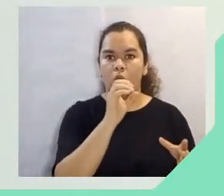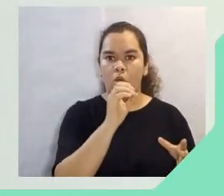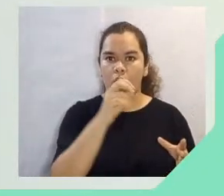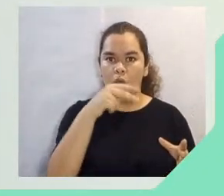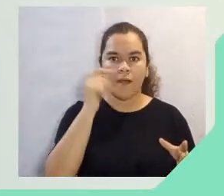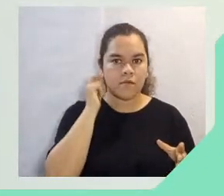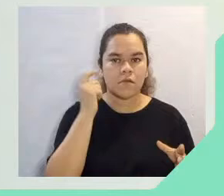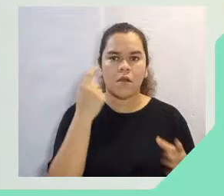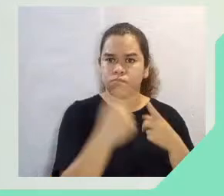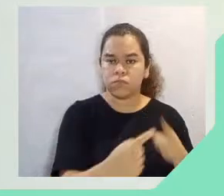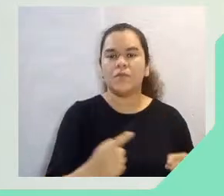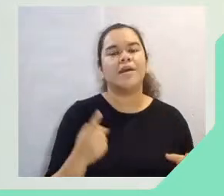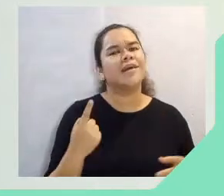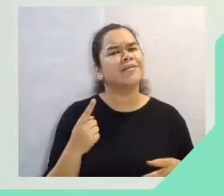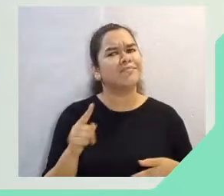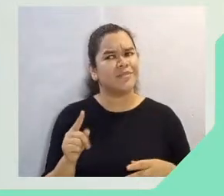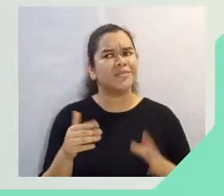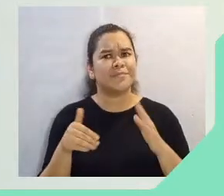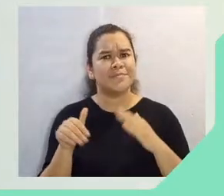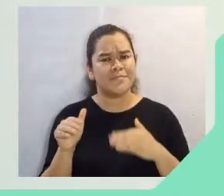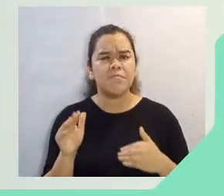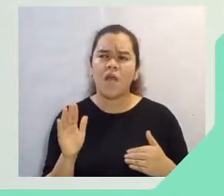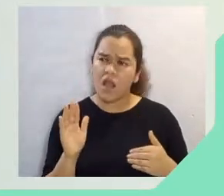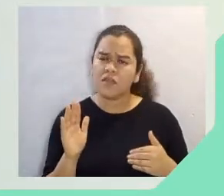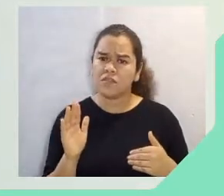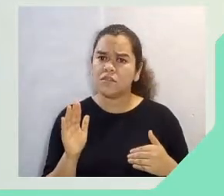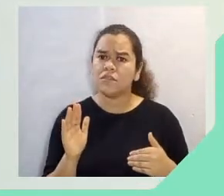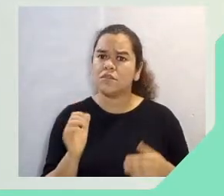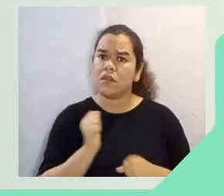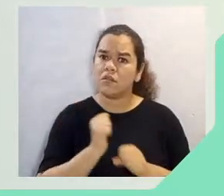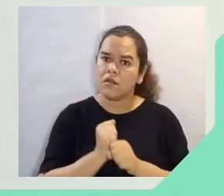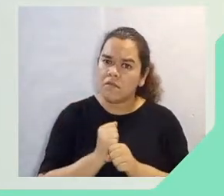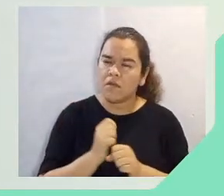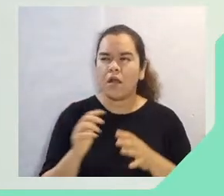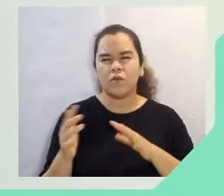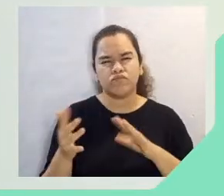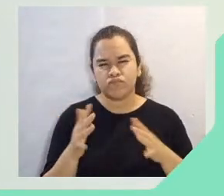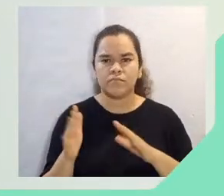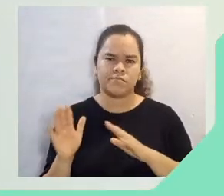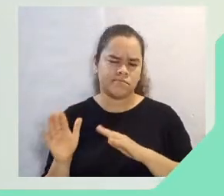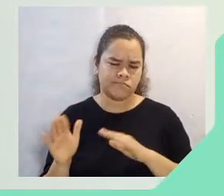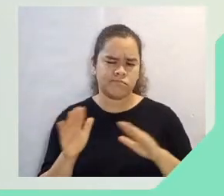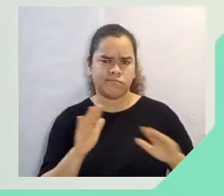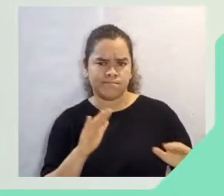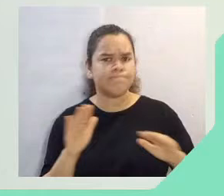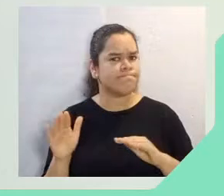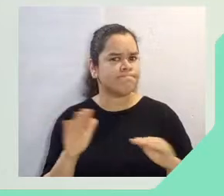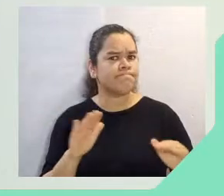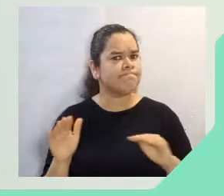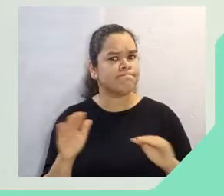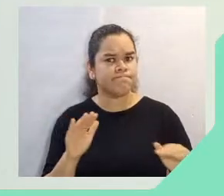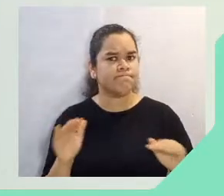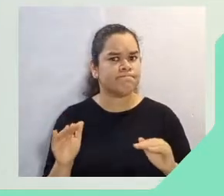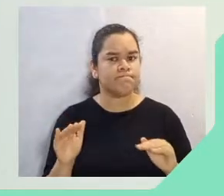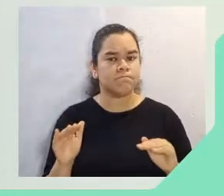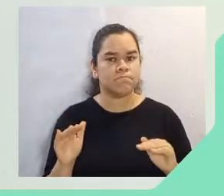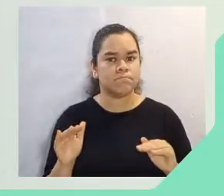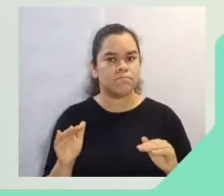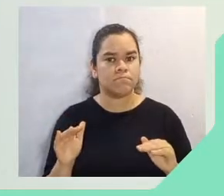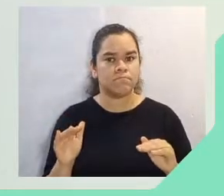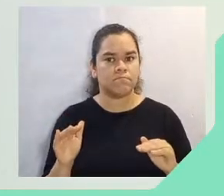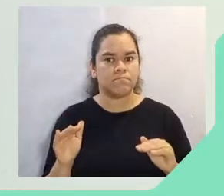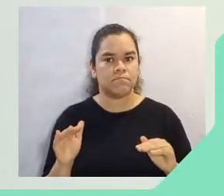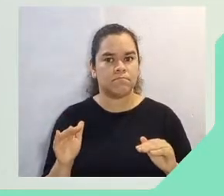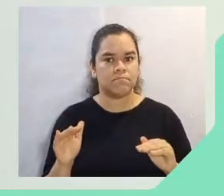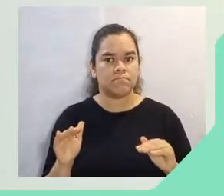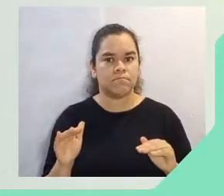grandes rasgos, sobre respecto a las incumbencias profesionales, no hay mucha diferencia. Quizás si alguien